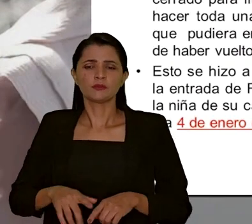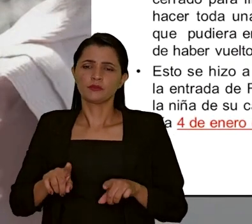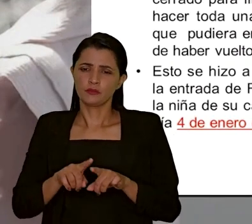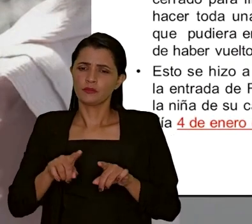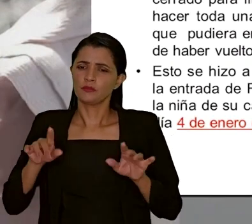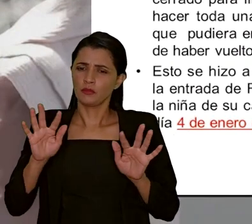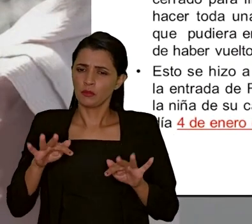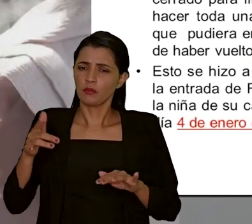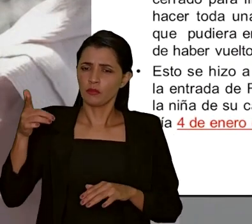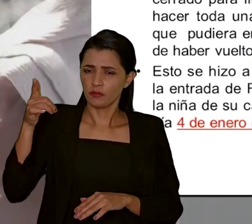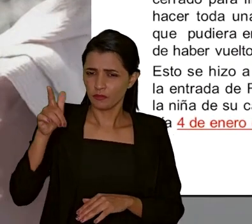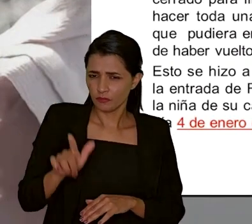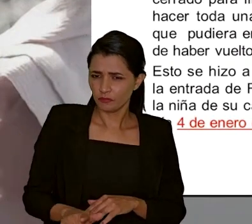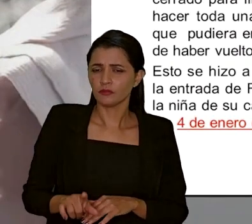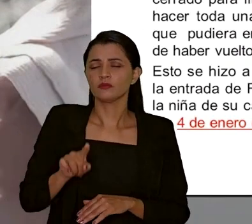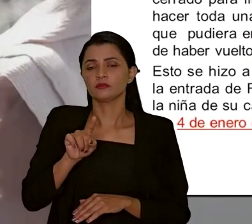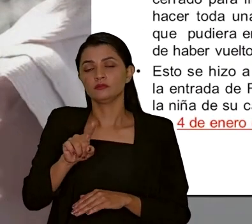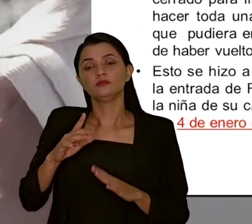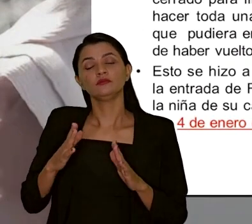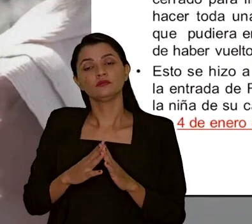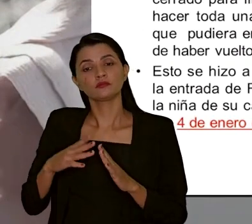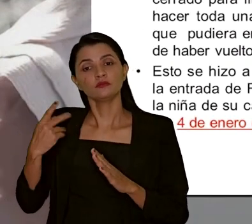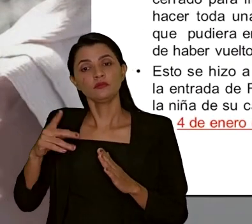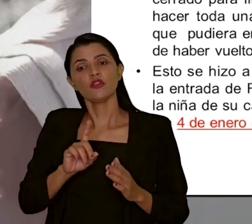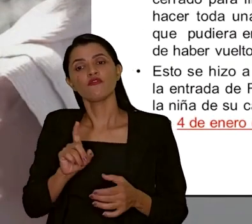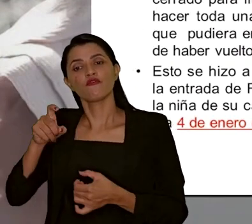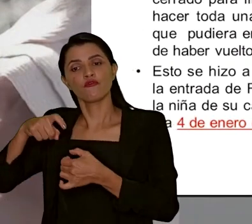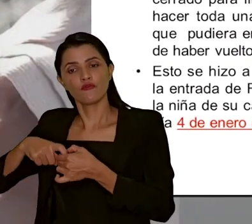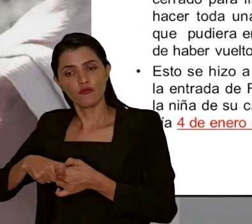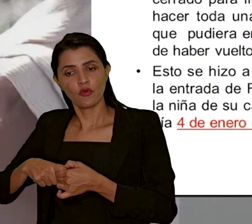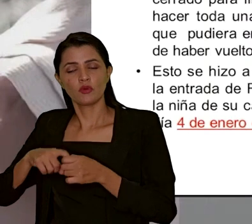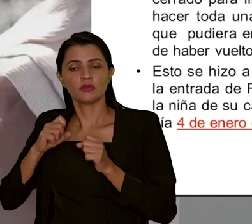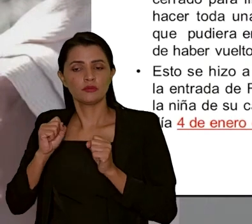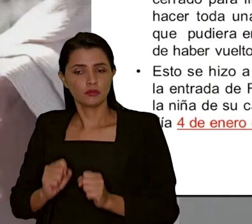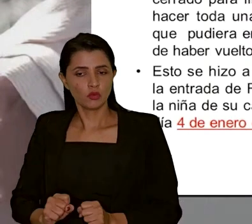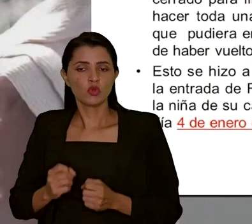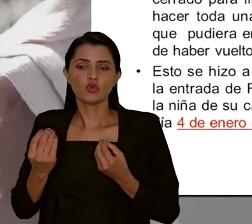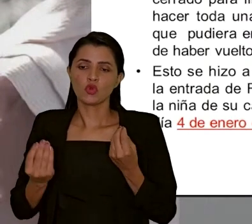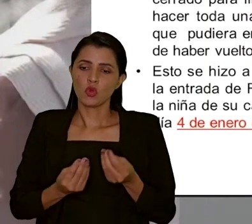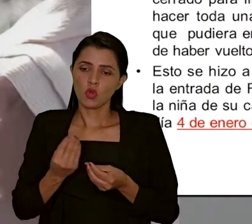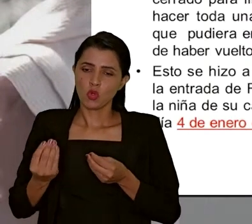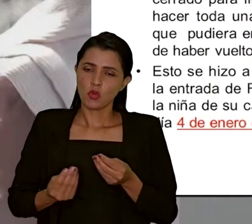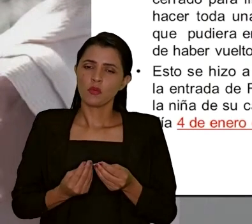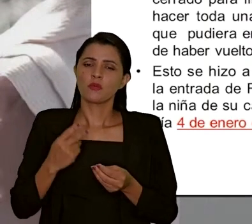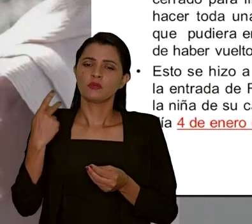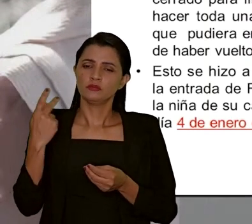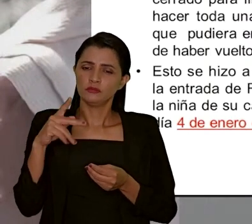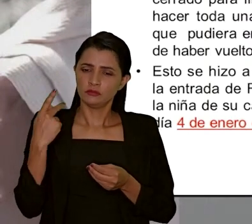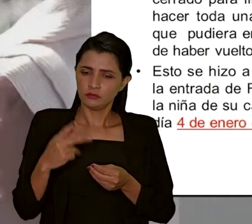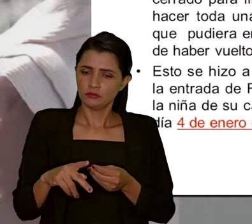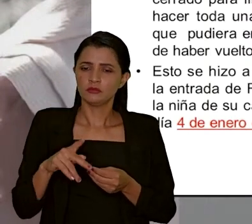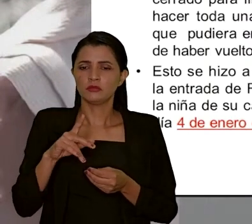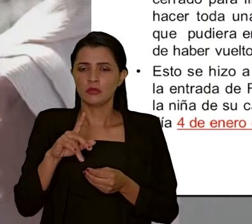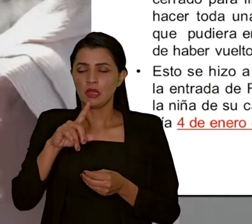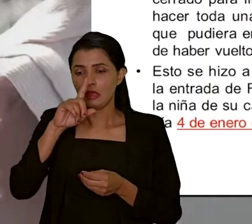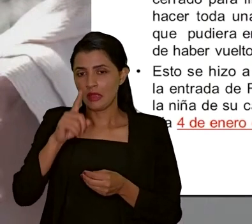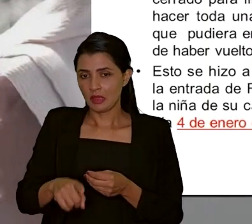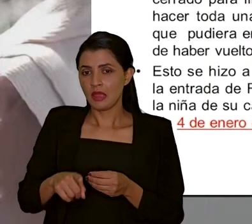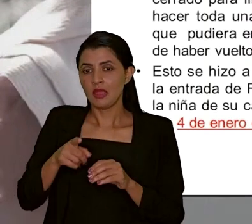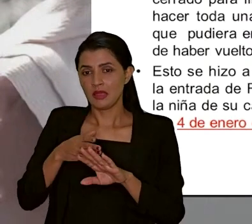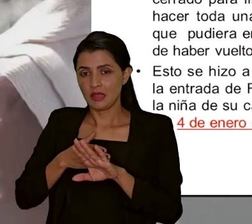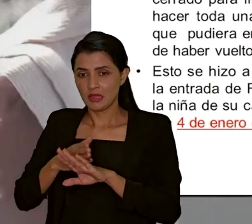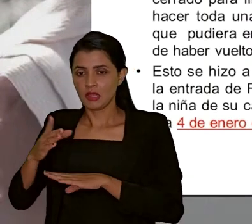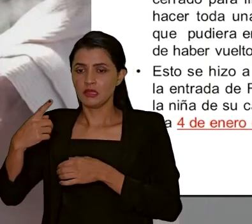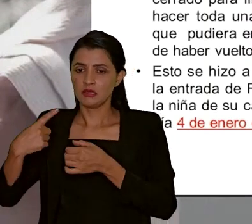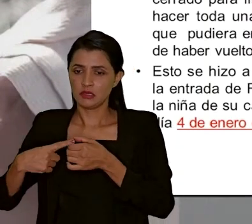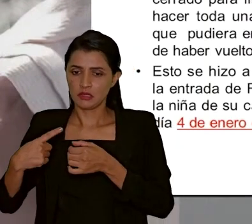la ejecución se hizo a través de un cordón sanitario desde la entrada de Formosa hasta la capital